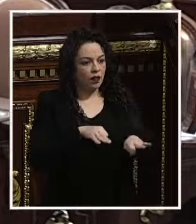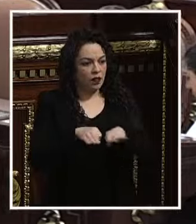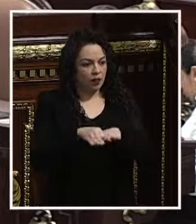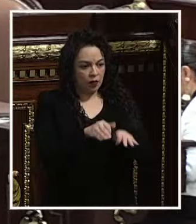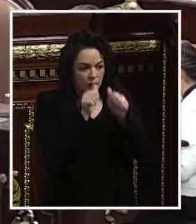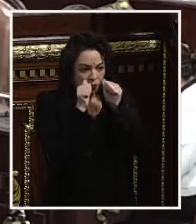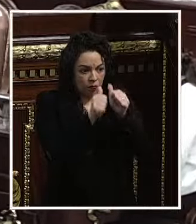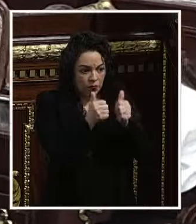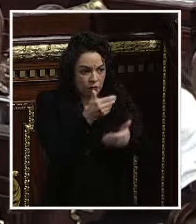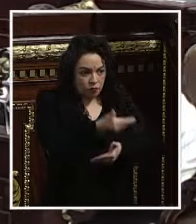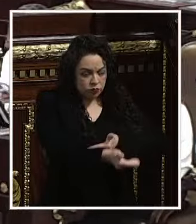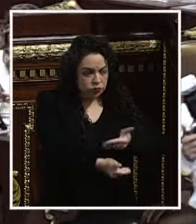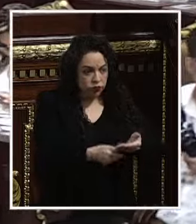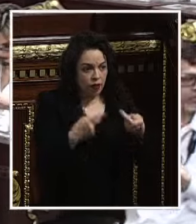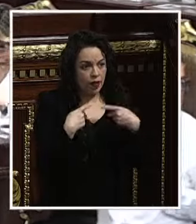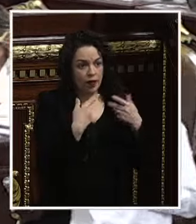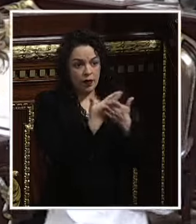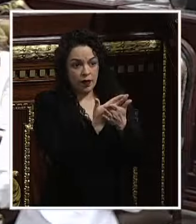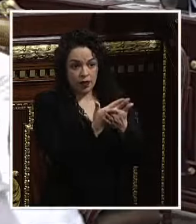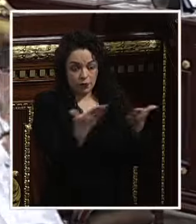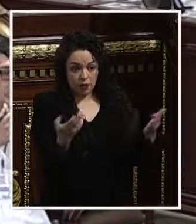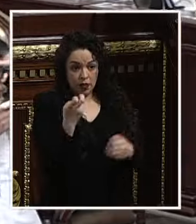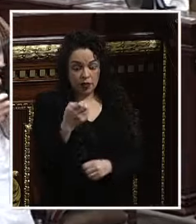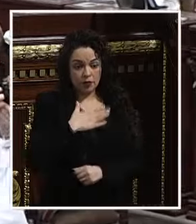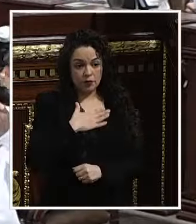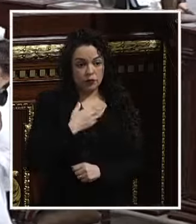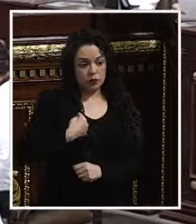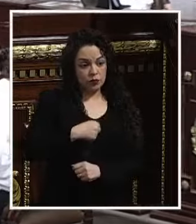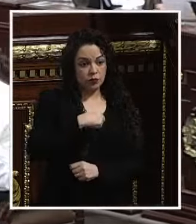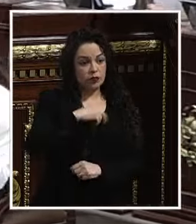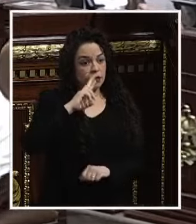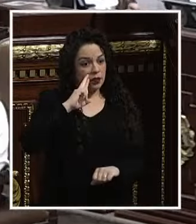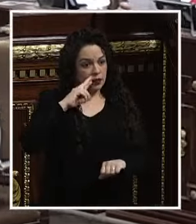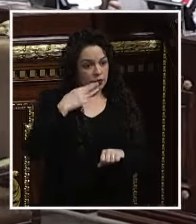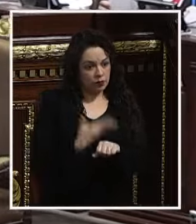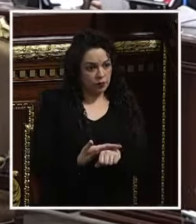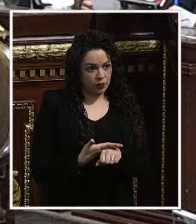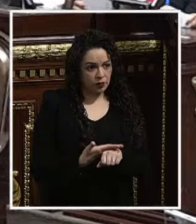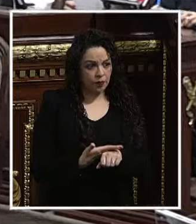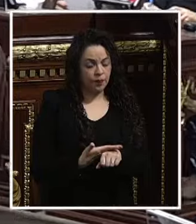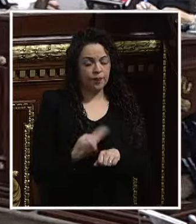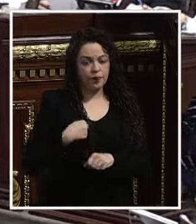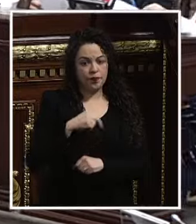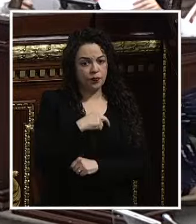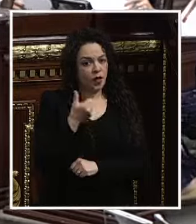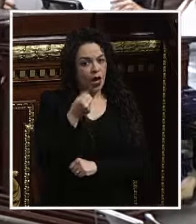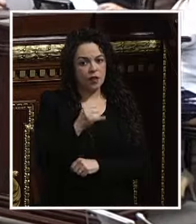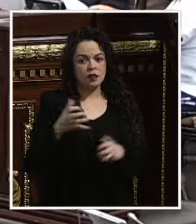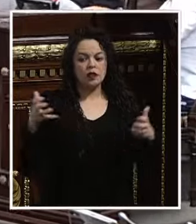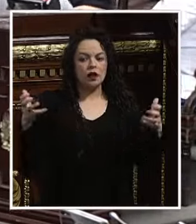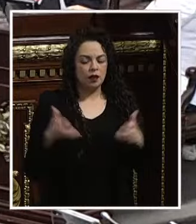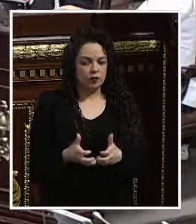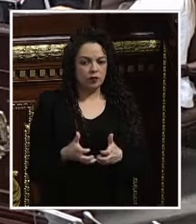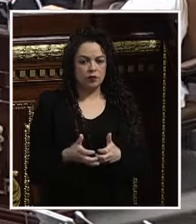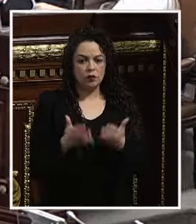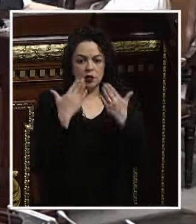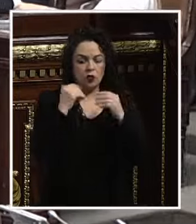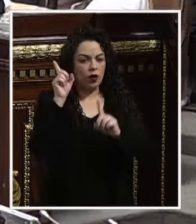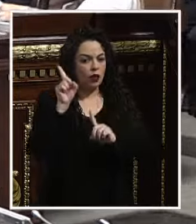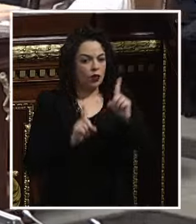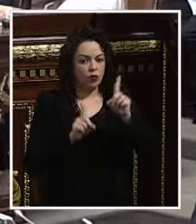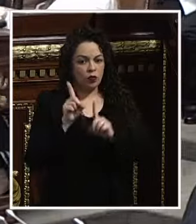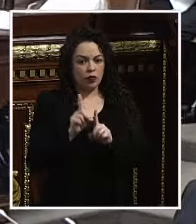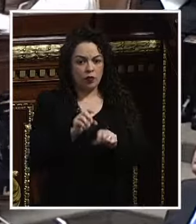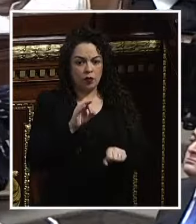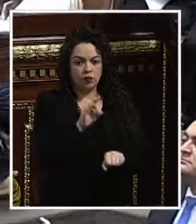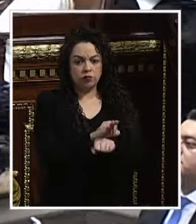él nos debemos. Y así lo hacemos. Sin duda alguna, fortaleceremos los derechos y las